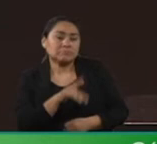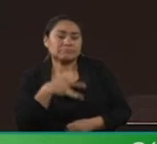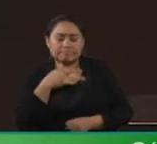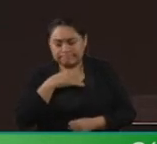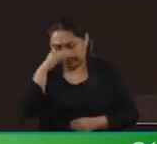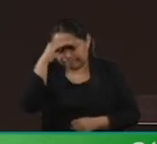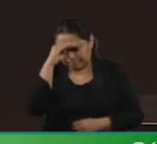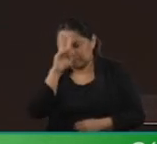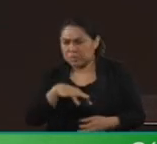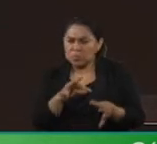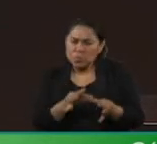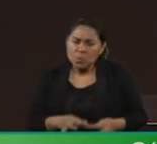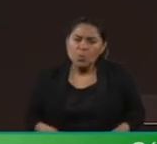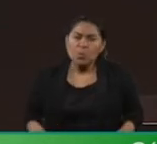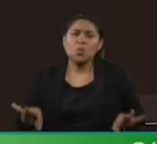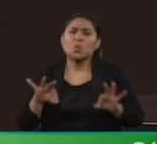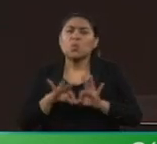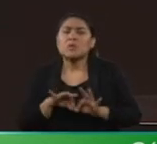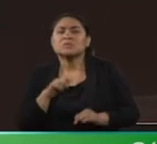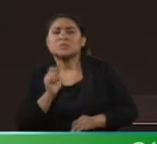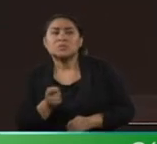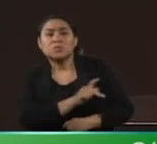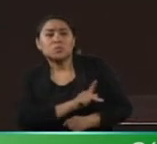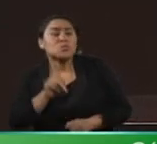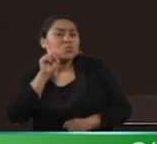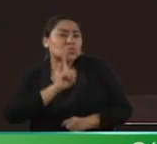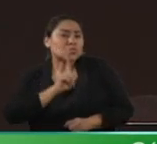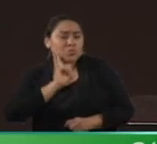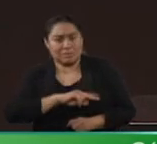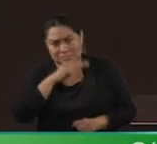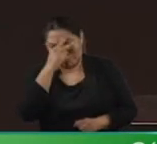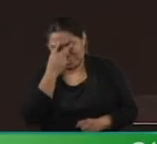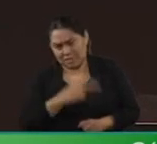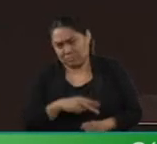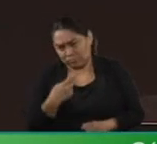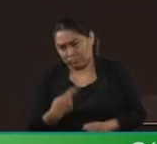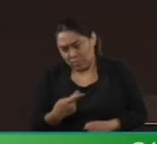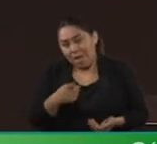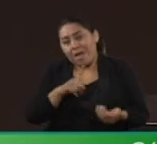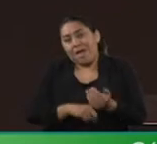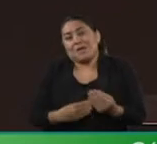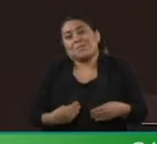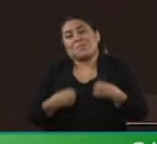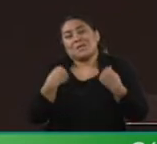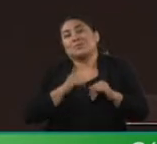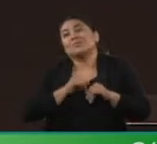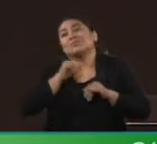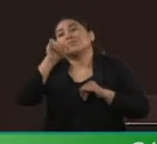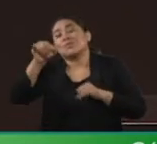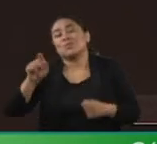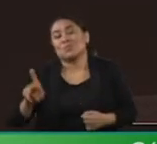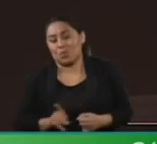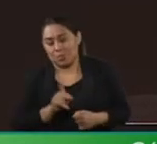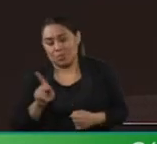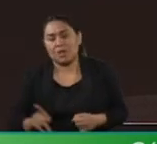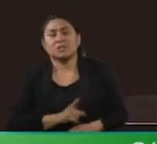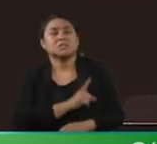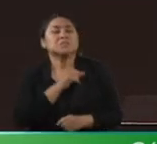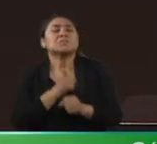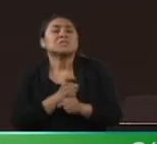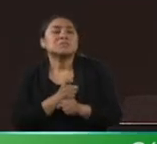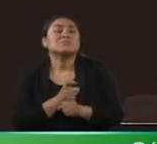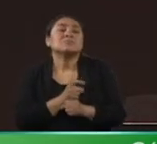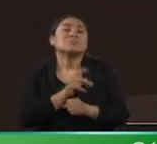sobre el papel fundamental que desempeñan las mujeres mexicanas que viven en comunidades rurales, especialmente en